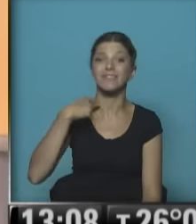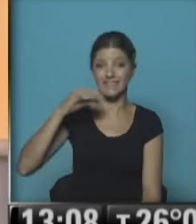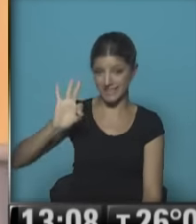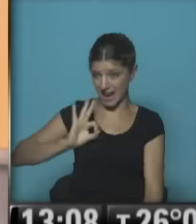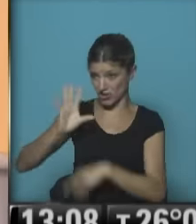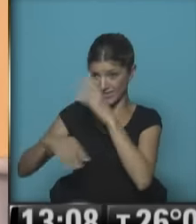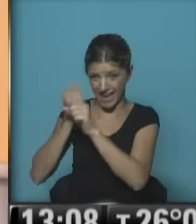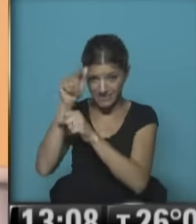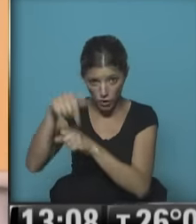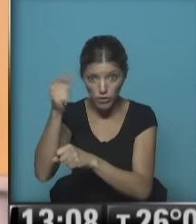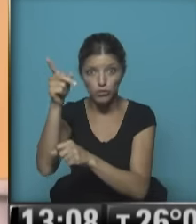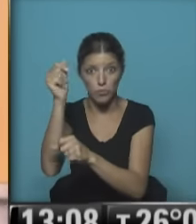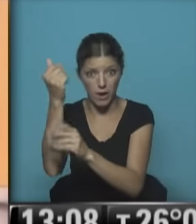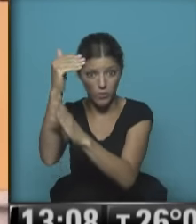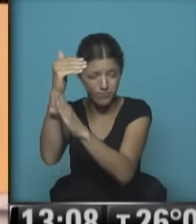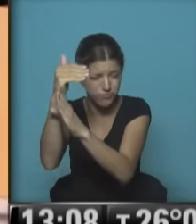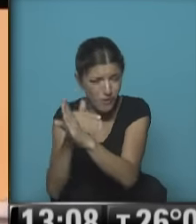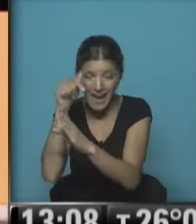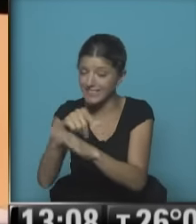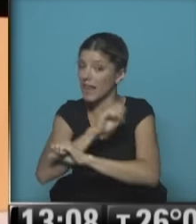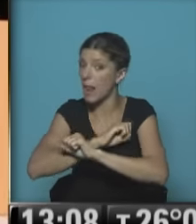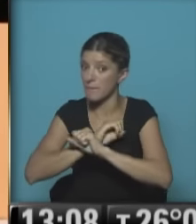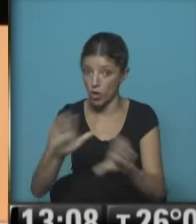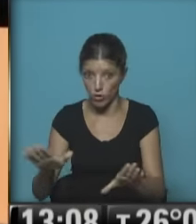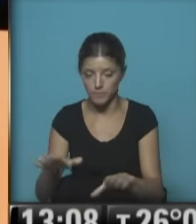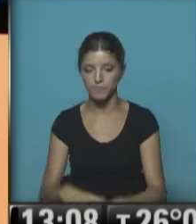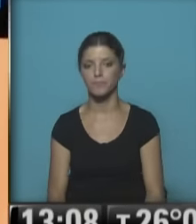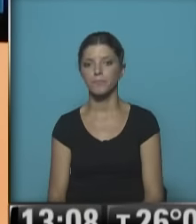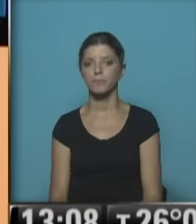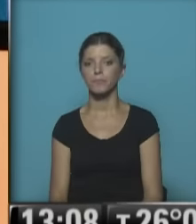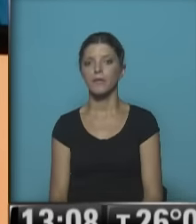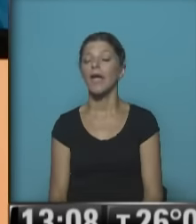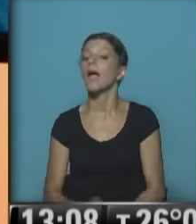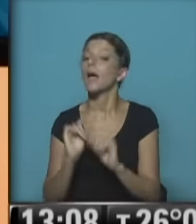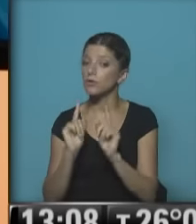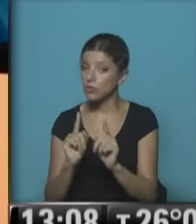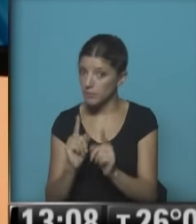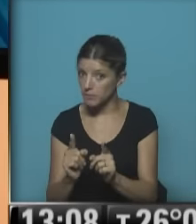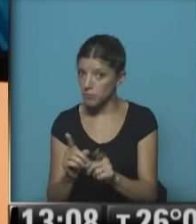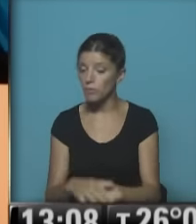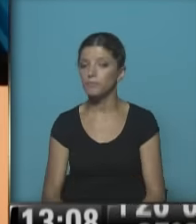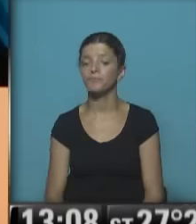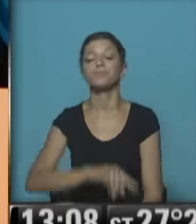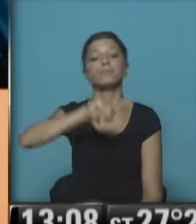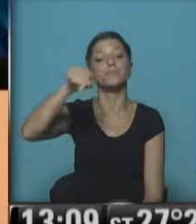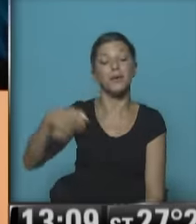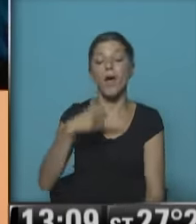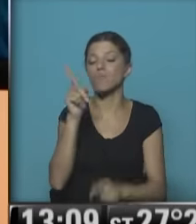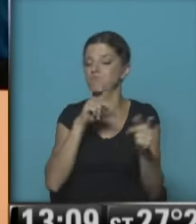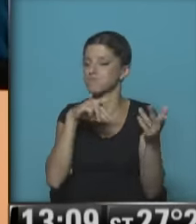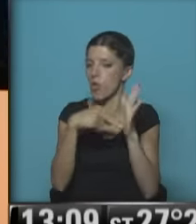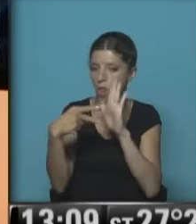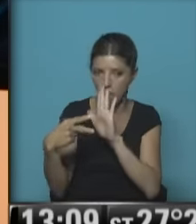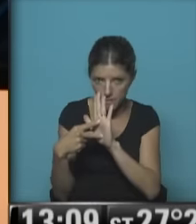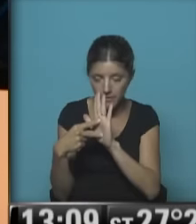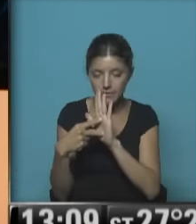años. Es la mayor en 13 años. Esto inevitablemente provoca consecuencias